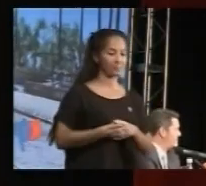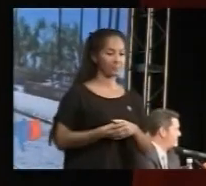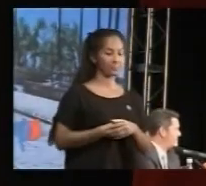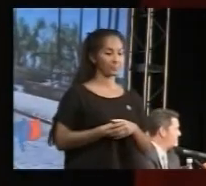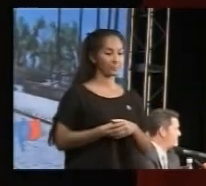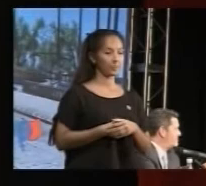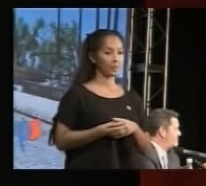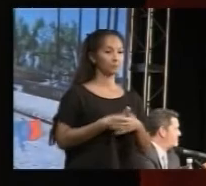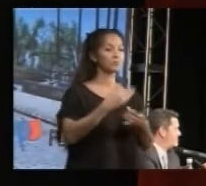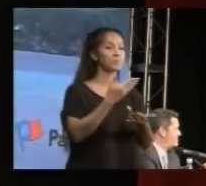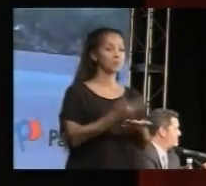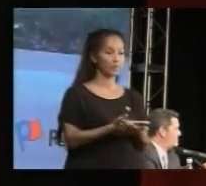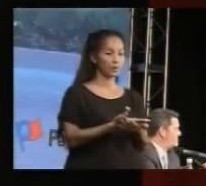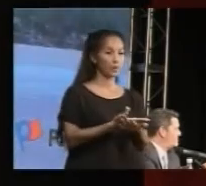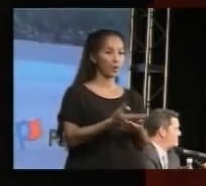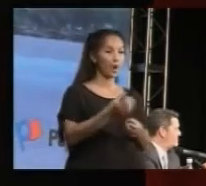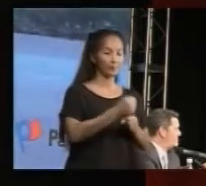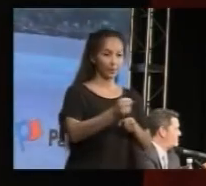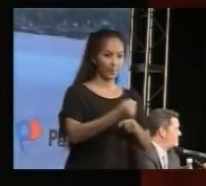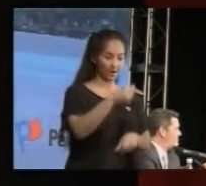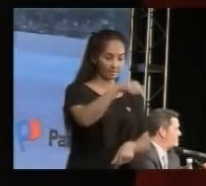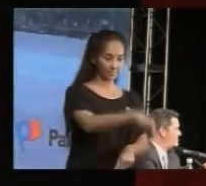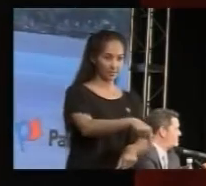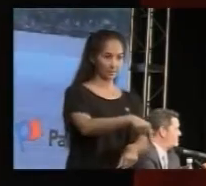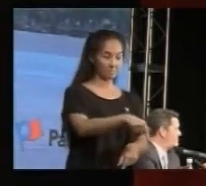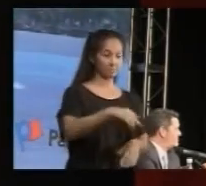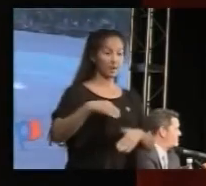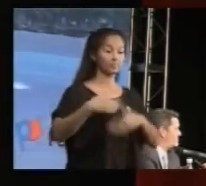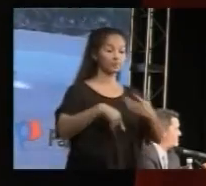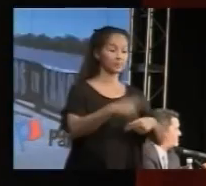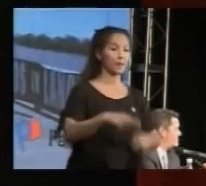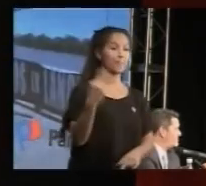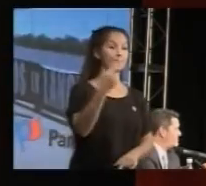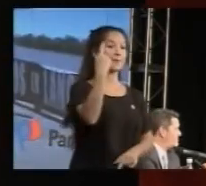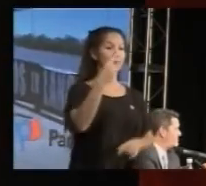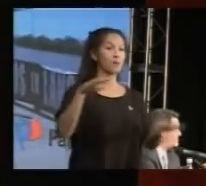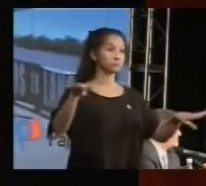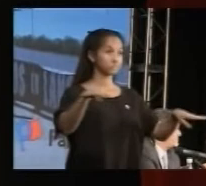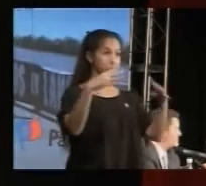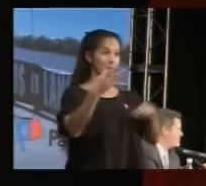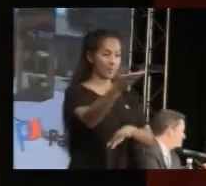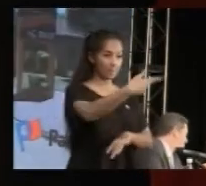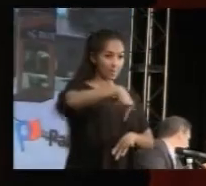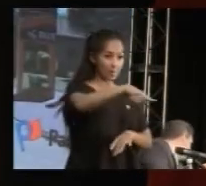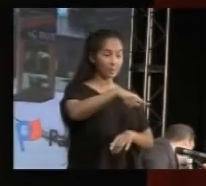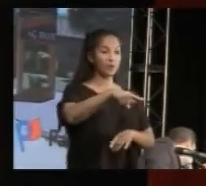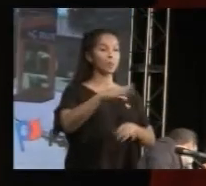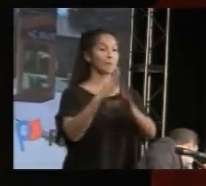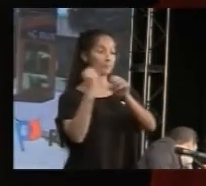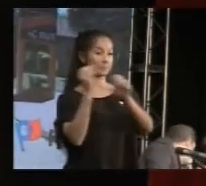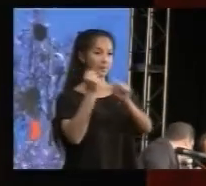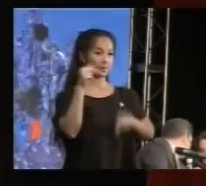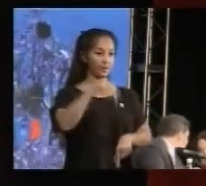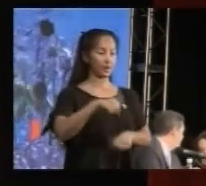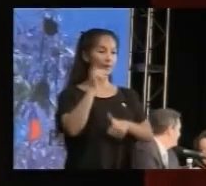su potestad de legislar en esta materia. Llevamos adelante la primera audiencia pública para la concesión del transporte urbano de pasajeros en la